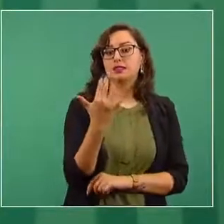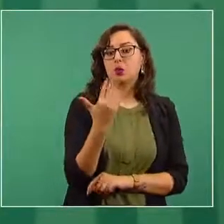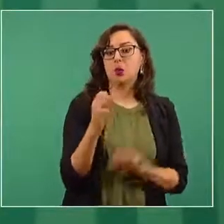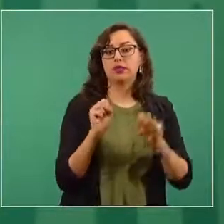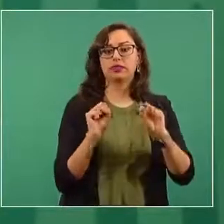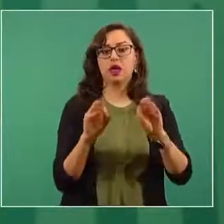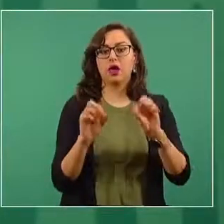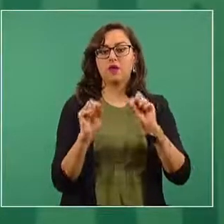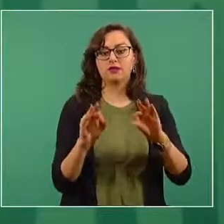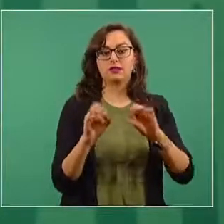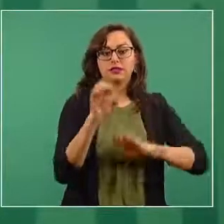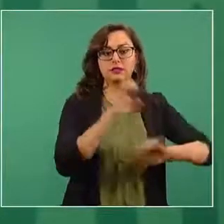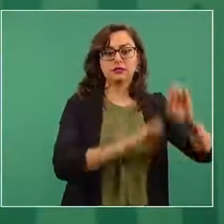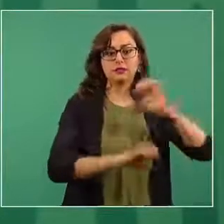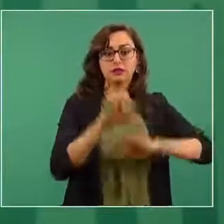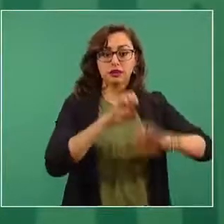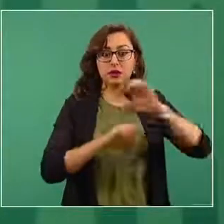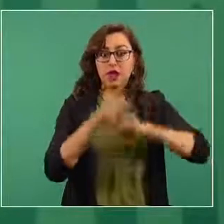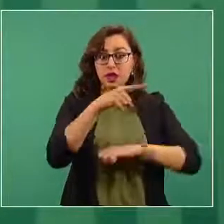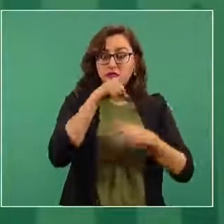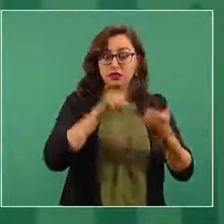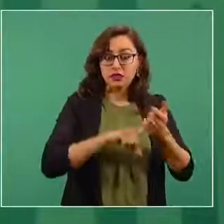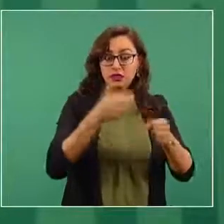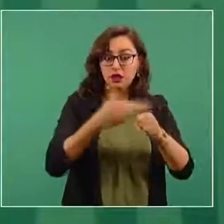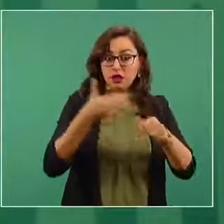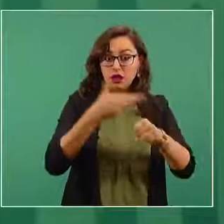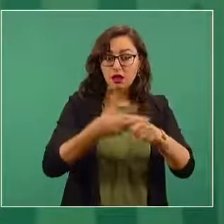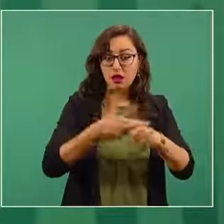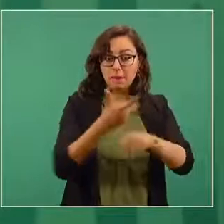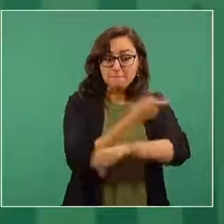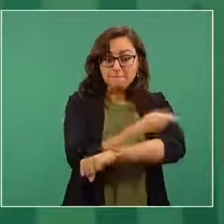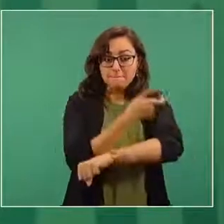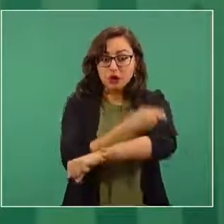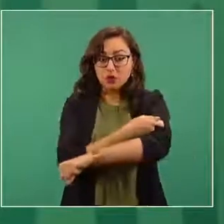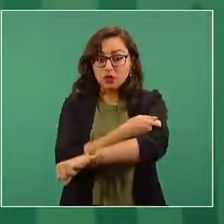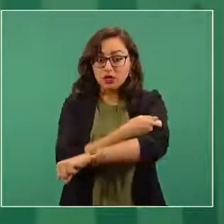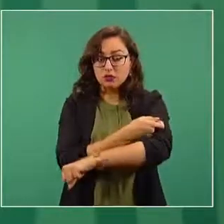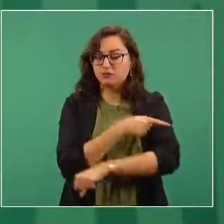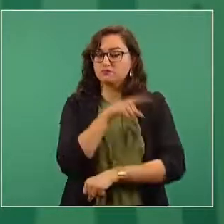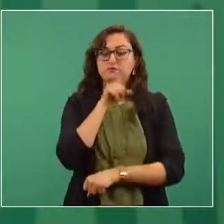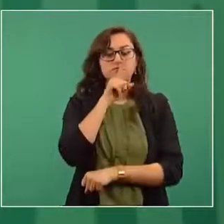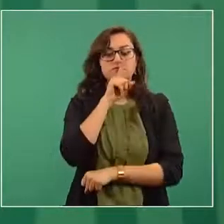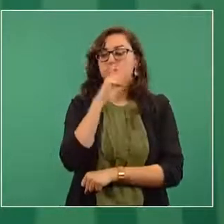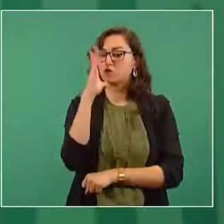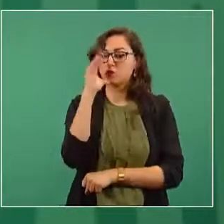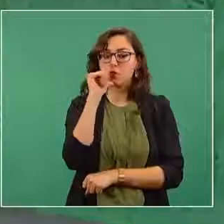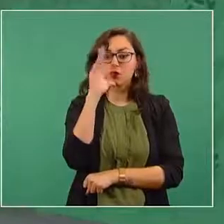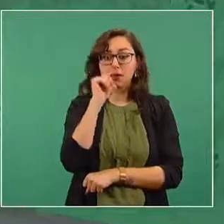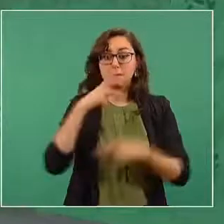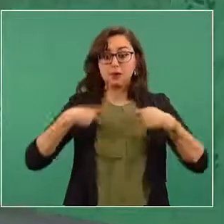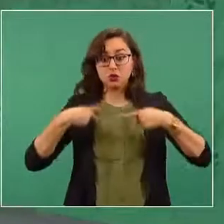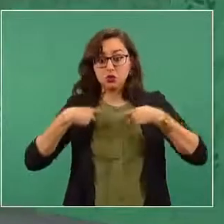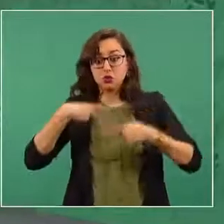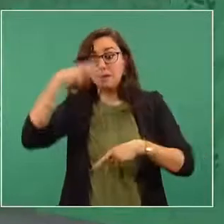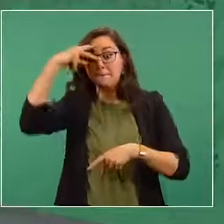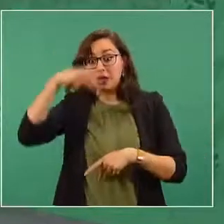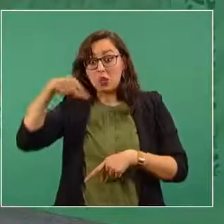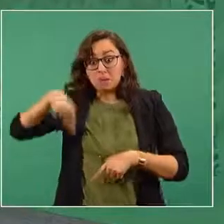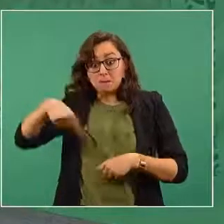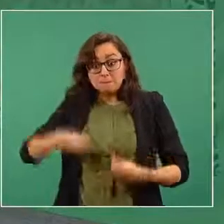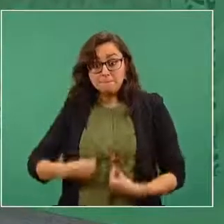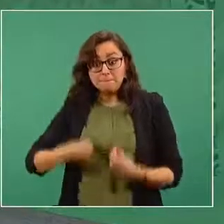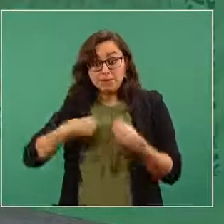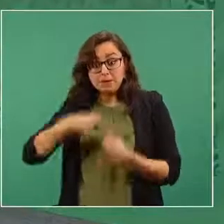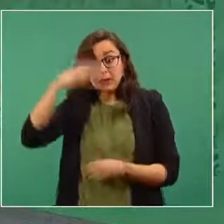tienen autorización para gestionar vacunaciones de nadie que venga de México. Y el